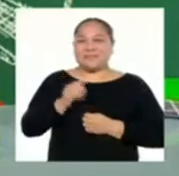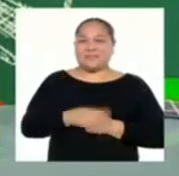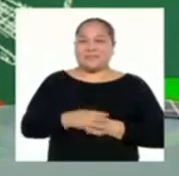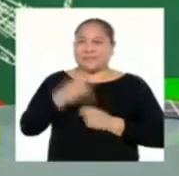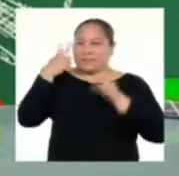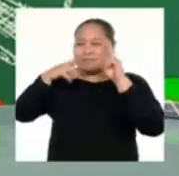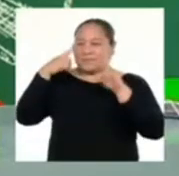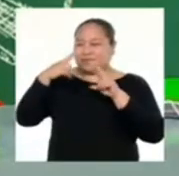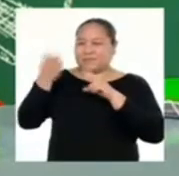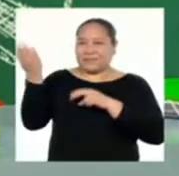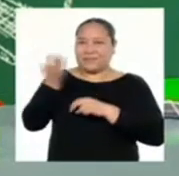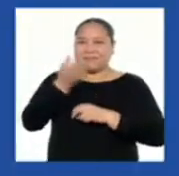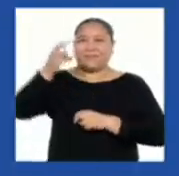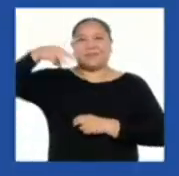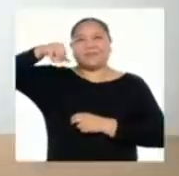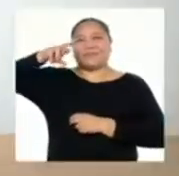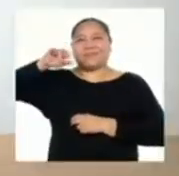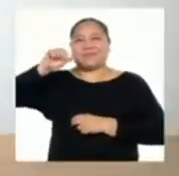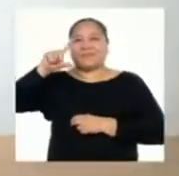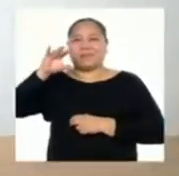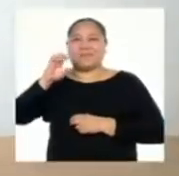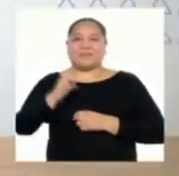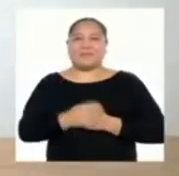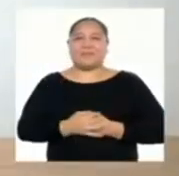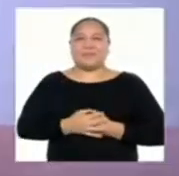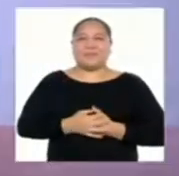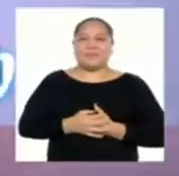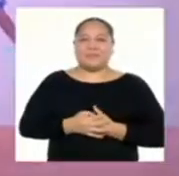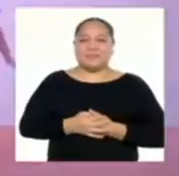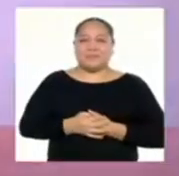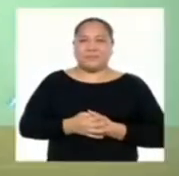Vamos con eso. Adelante, Mariale.